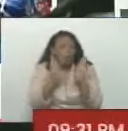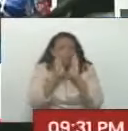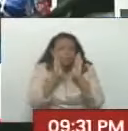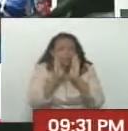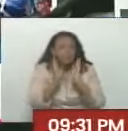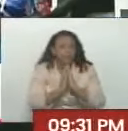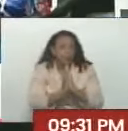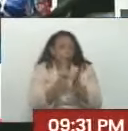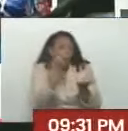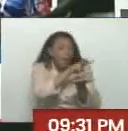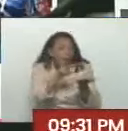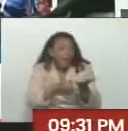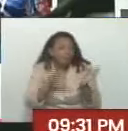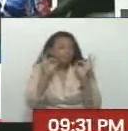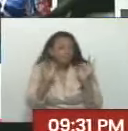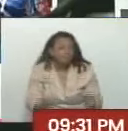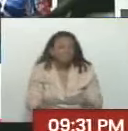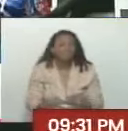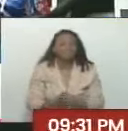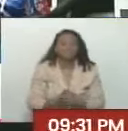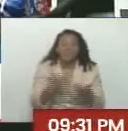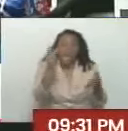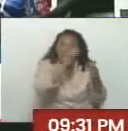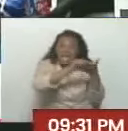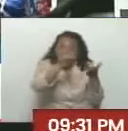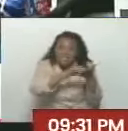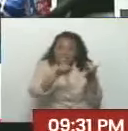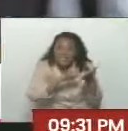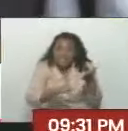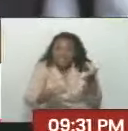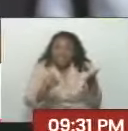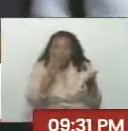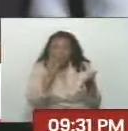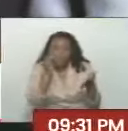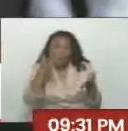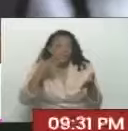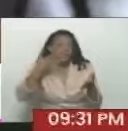lo recomiendo ampliamente, escrito por Luis Brito García.